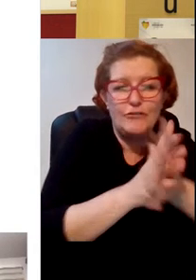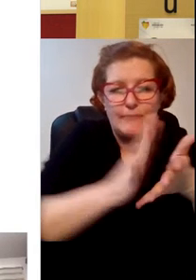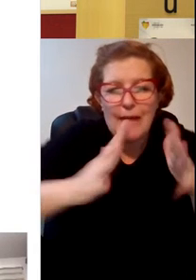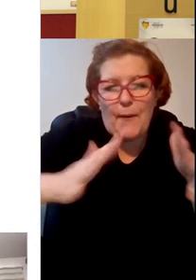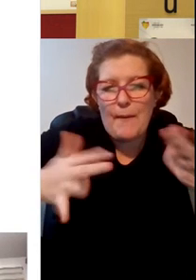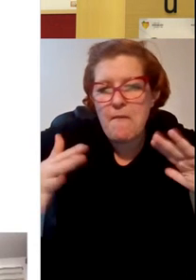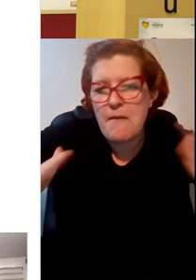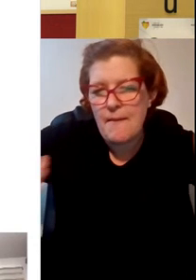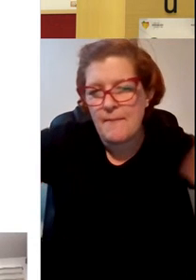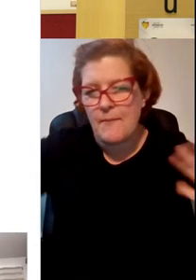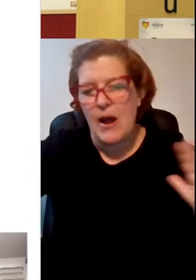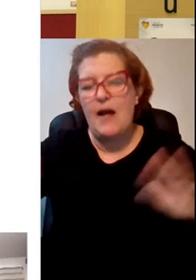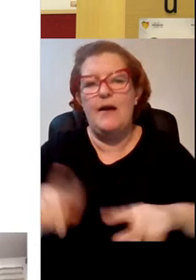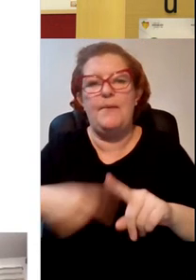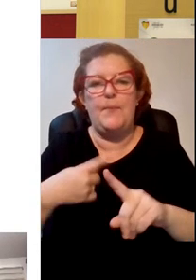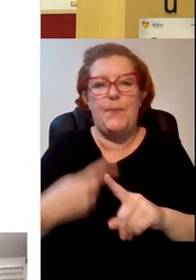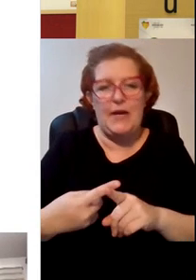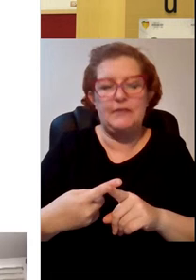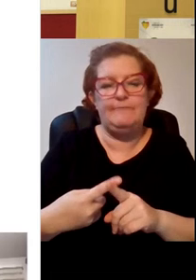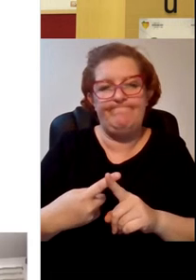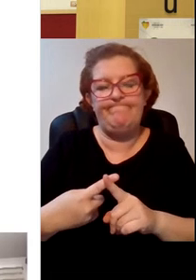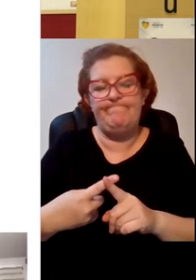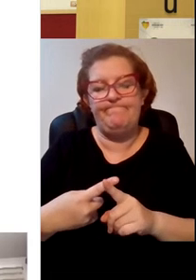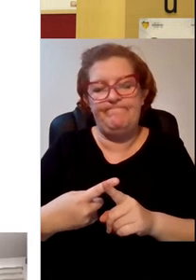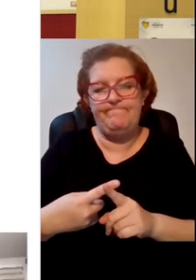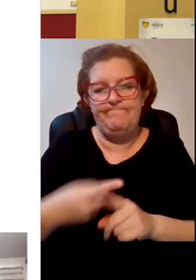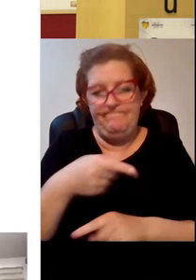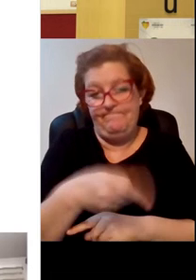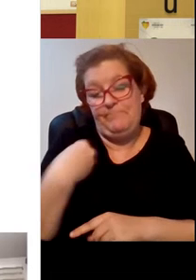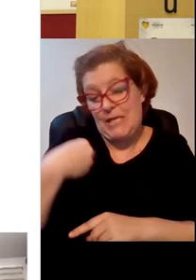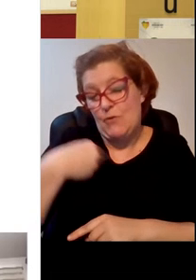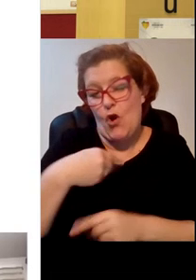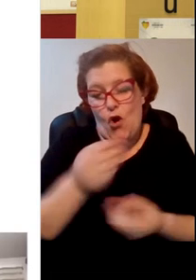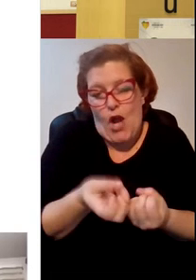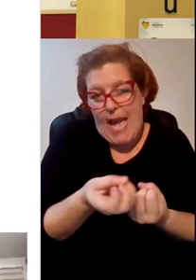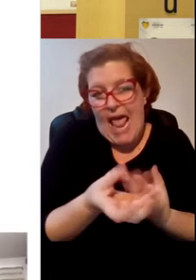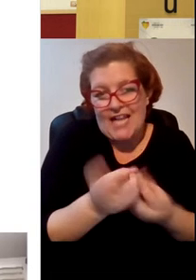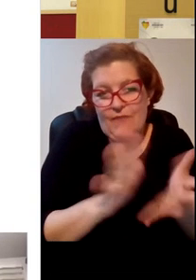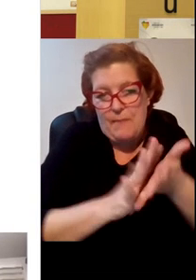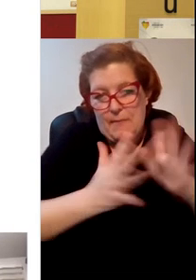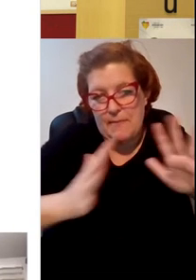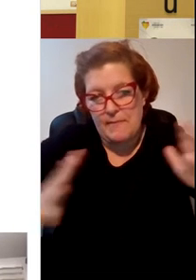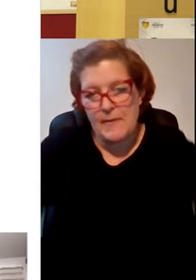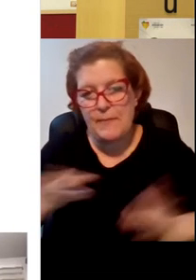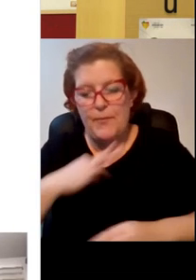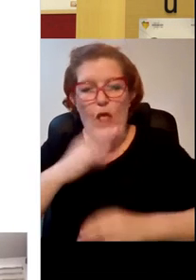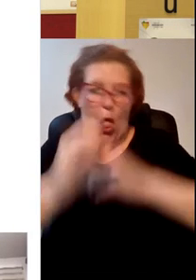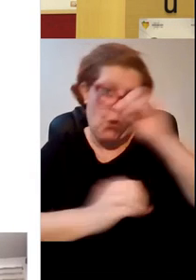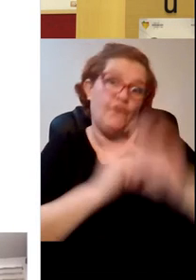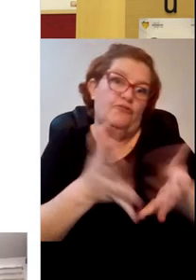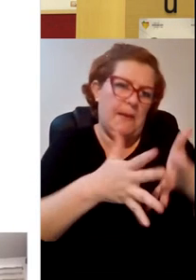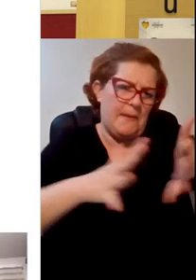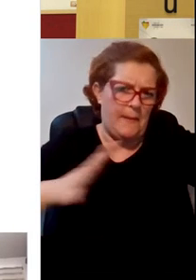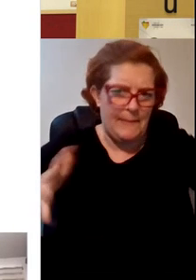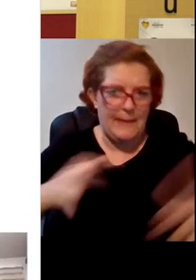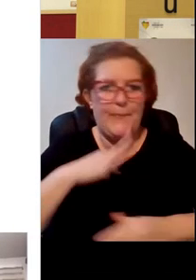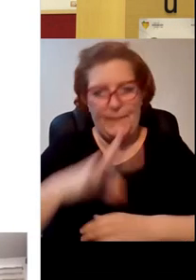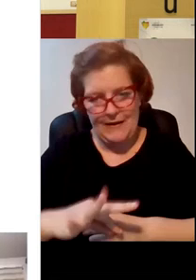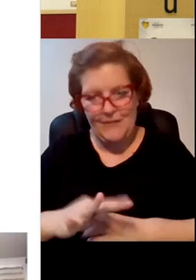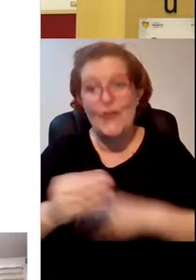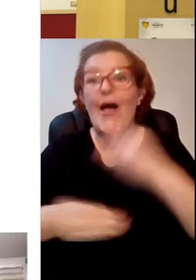y a expandir la narrativa de esos grandes universos entonces lo que se hizo fue